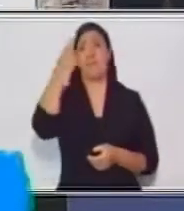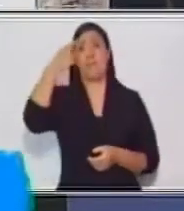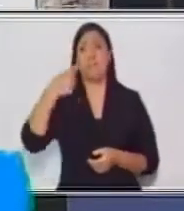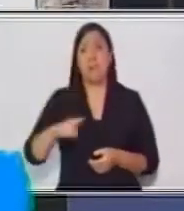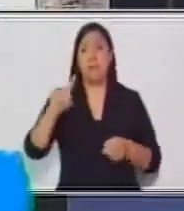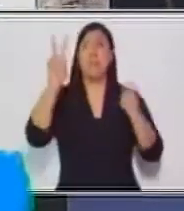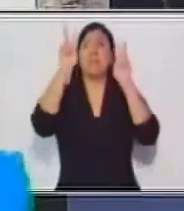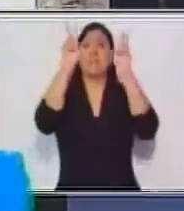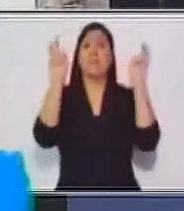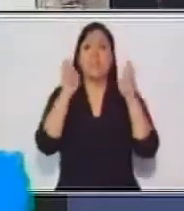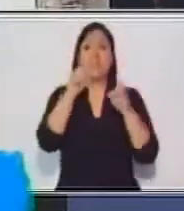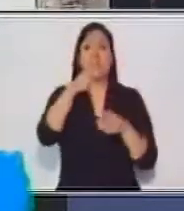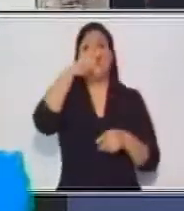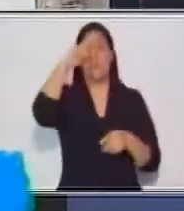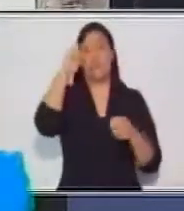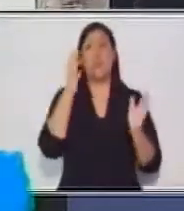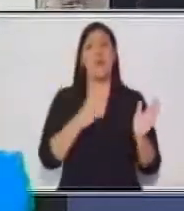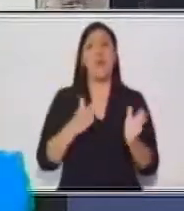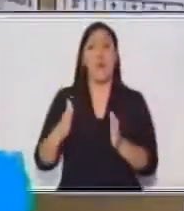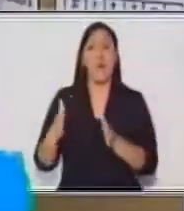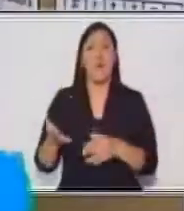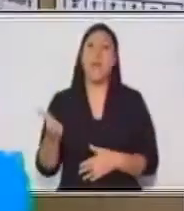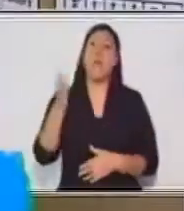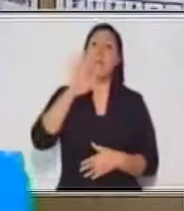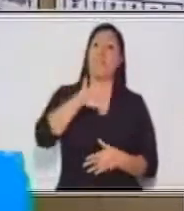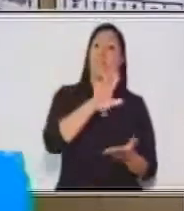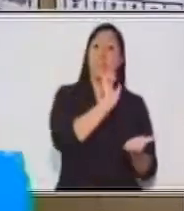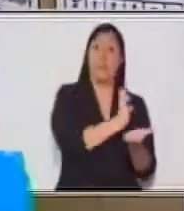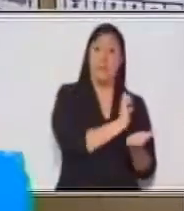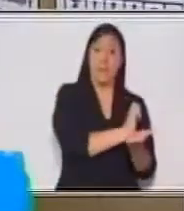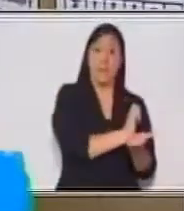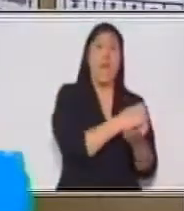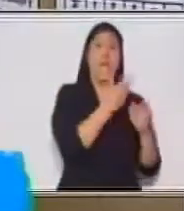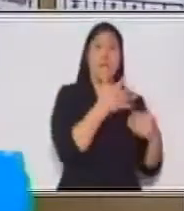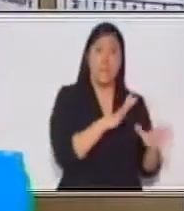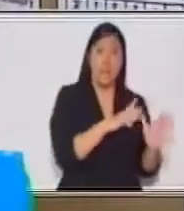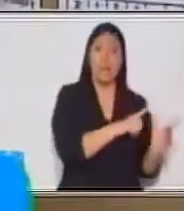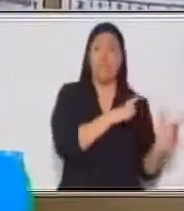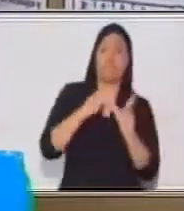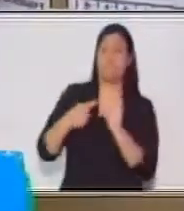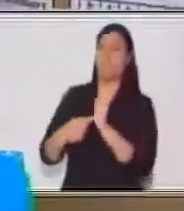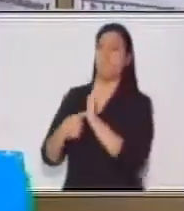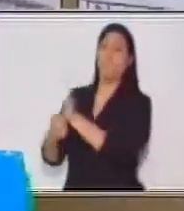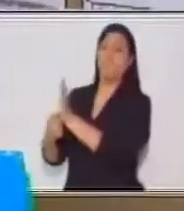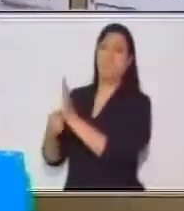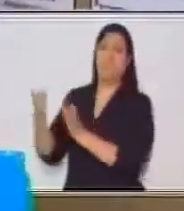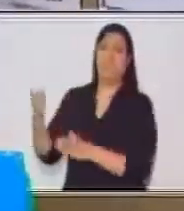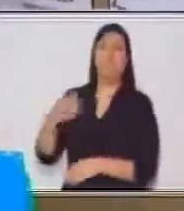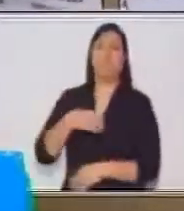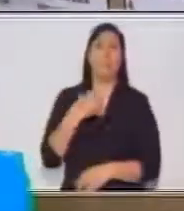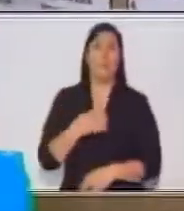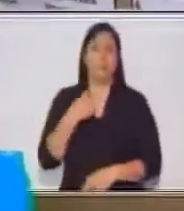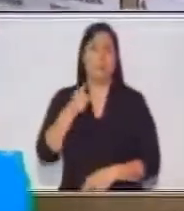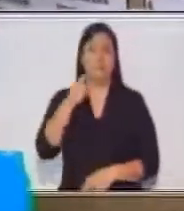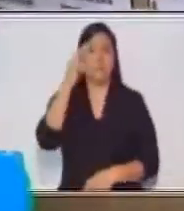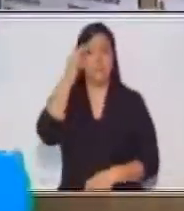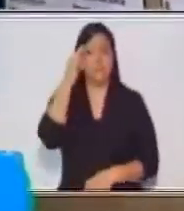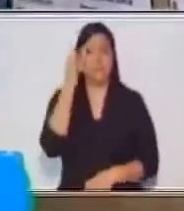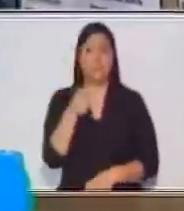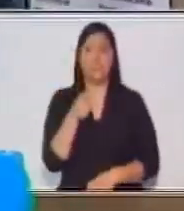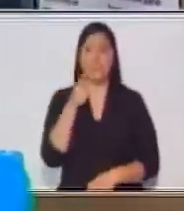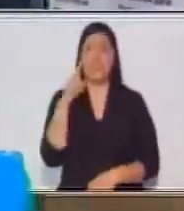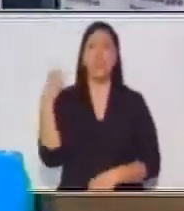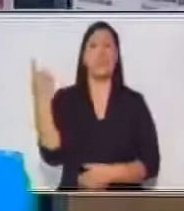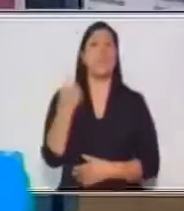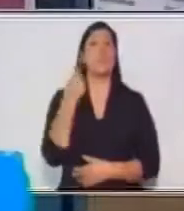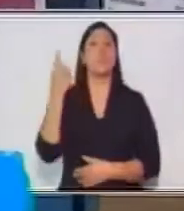más ordenado posible para cuando presentes tus trabajos a tus catedráticos. También te recordamos que es importante